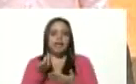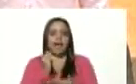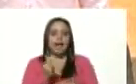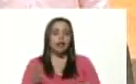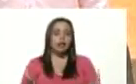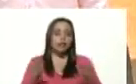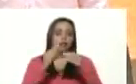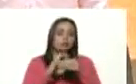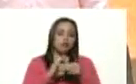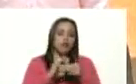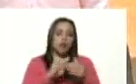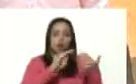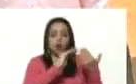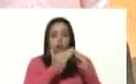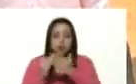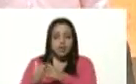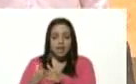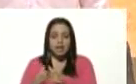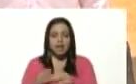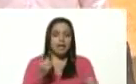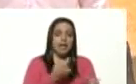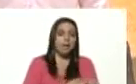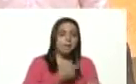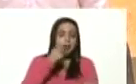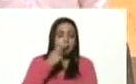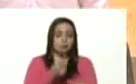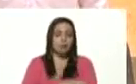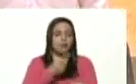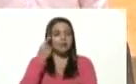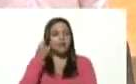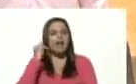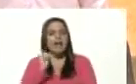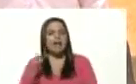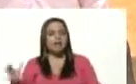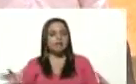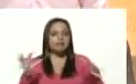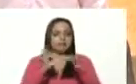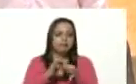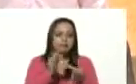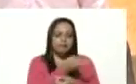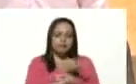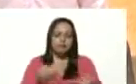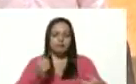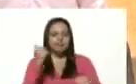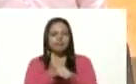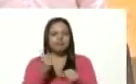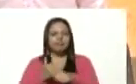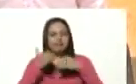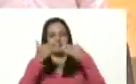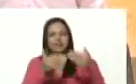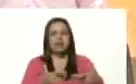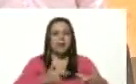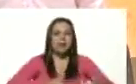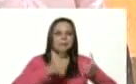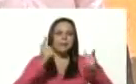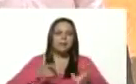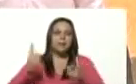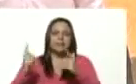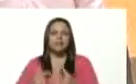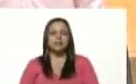junto a sus hermanos, hermanas comuneros, podrán concretar avances que les permitan a